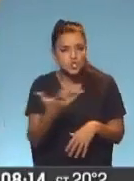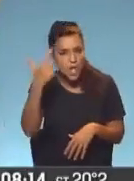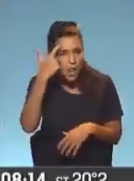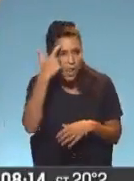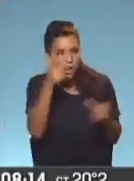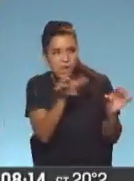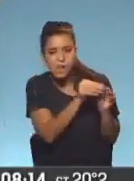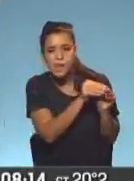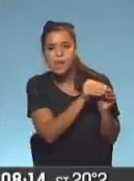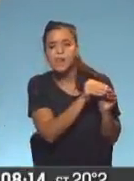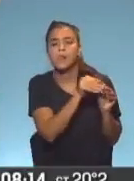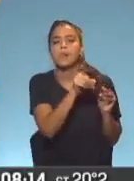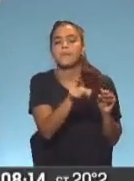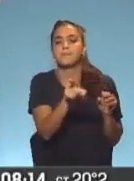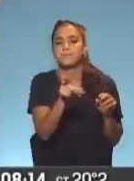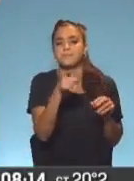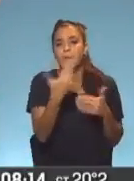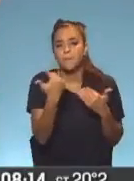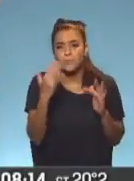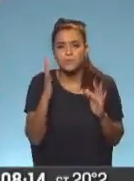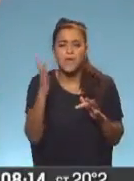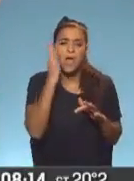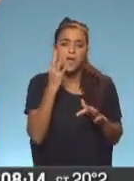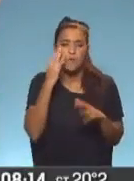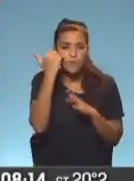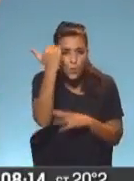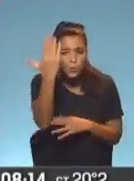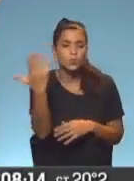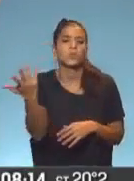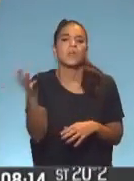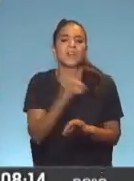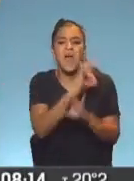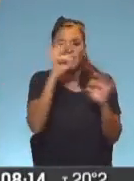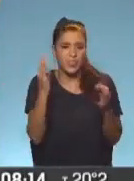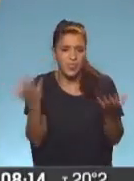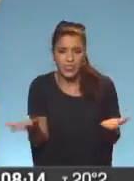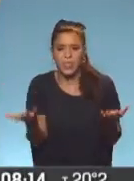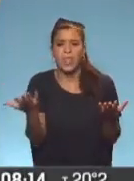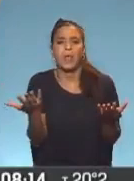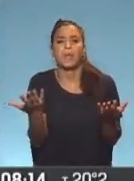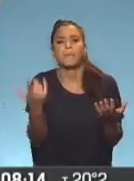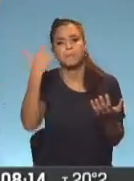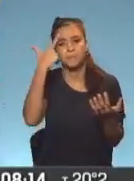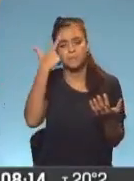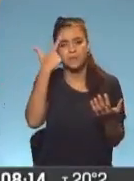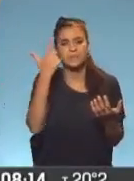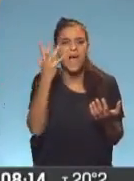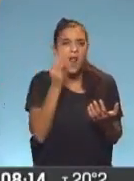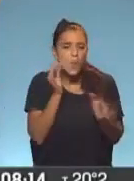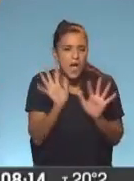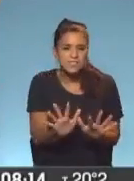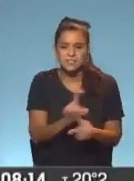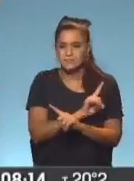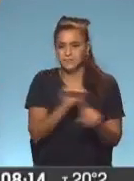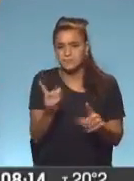y, digamos, en ninguna de las posibilidades de los futuros posibles nadie hubiera apostado o elegido algo así. Digo, es